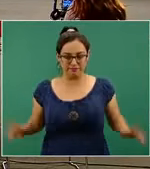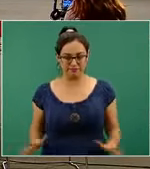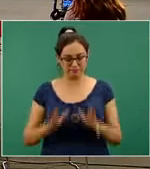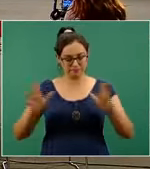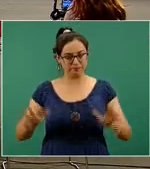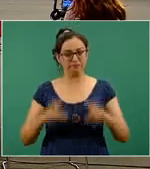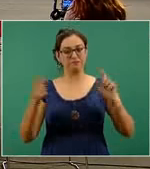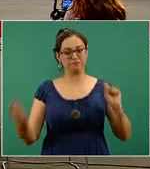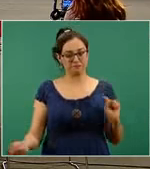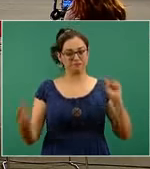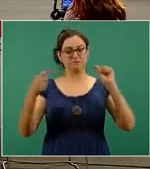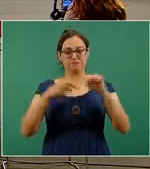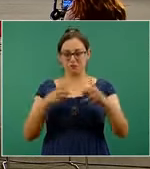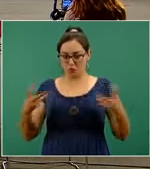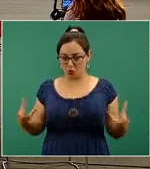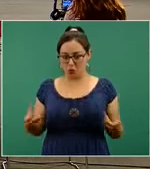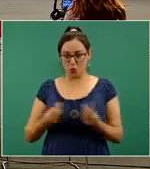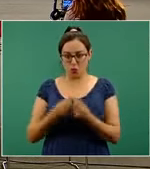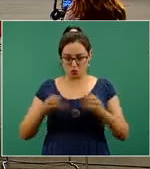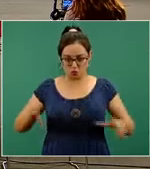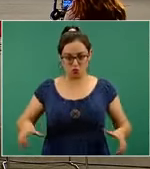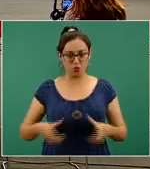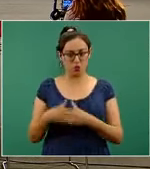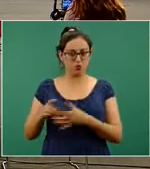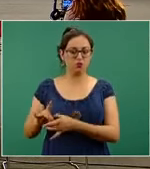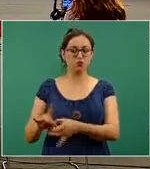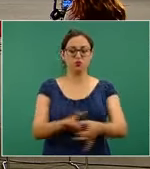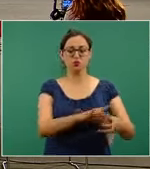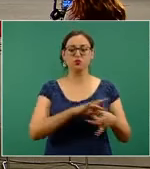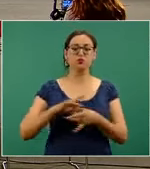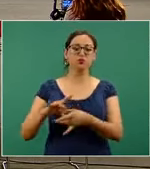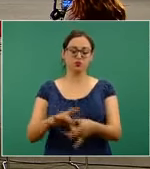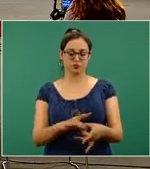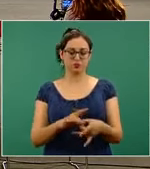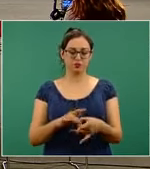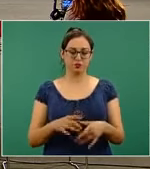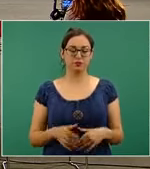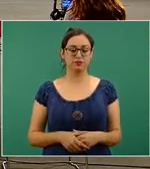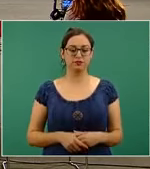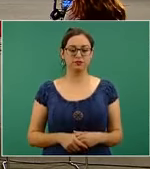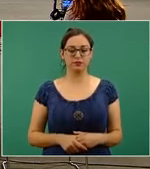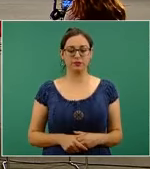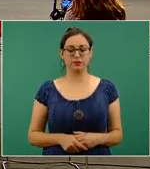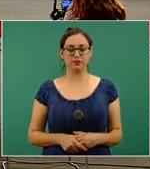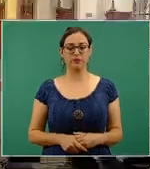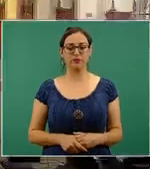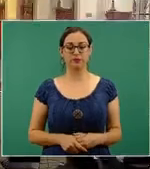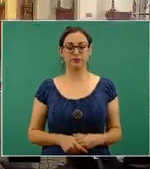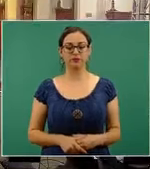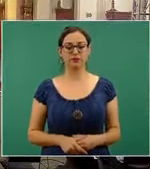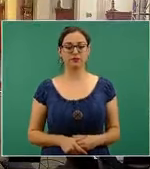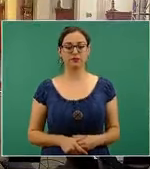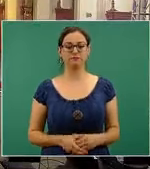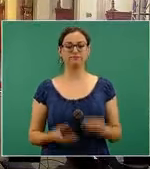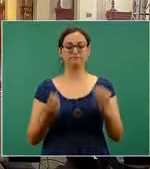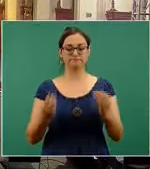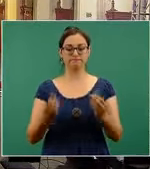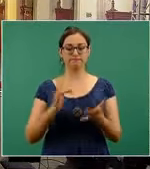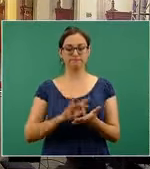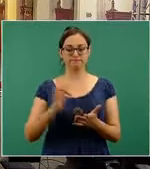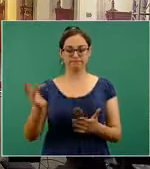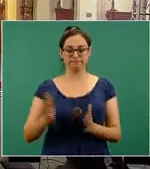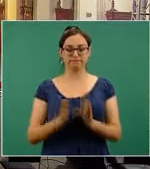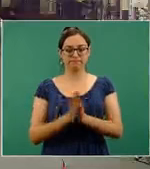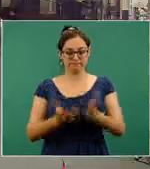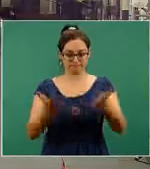un sentimiento de comunidad y de búsqueda juntos de salud. Muchas gracias. Por